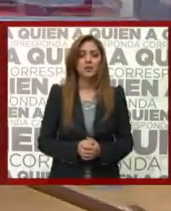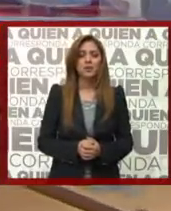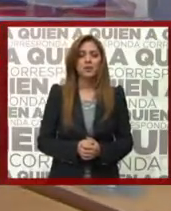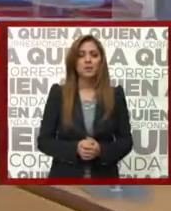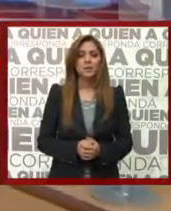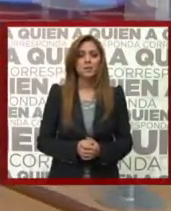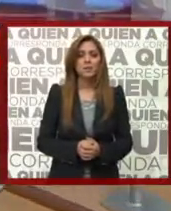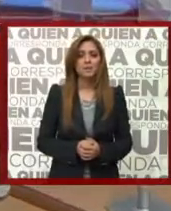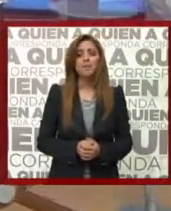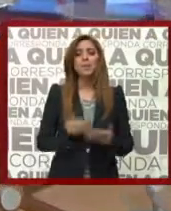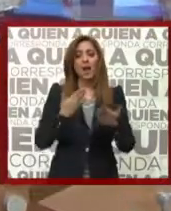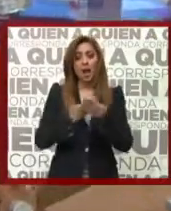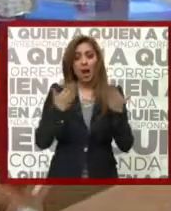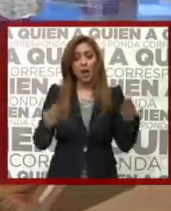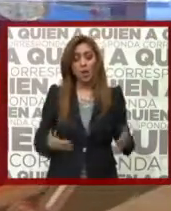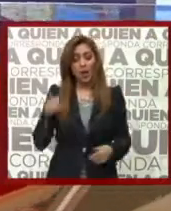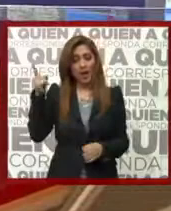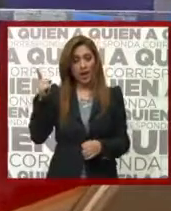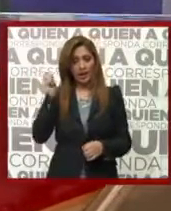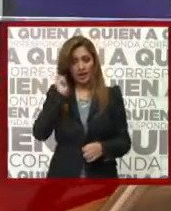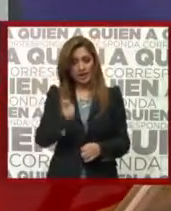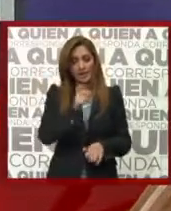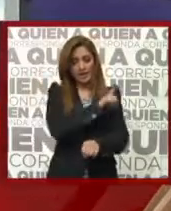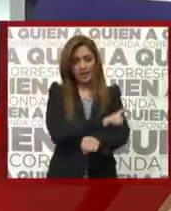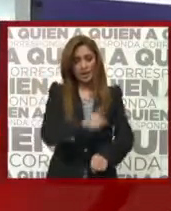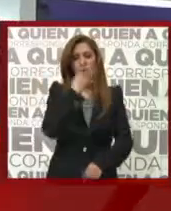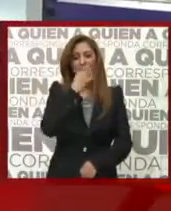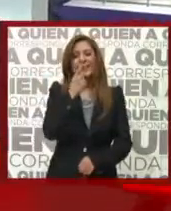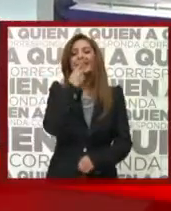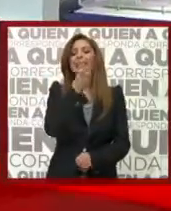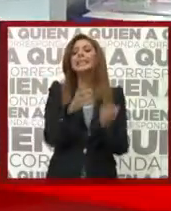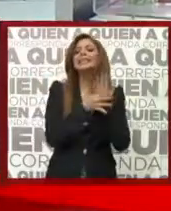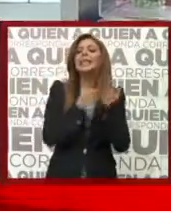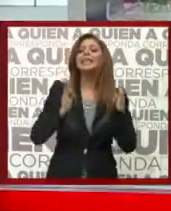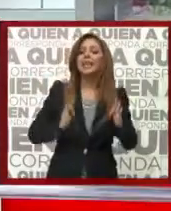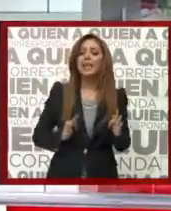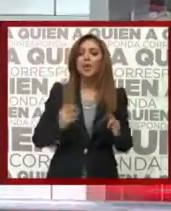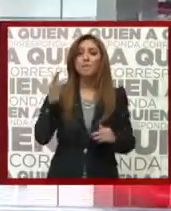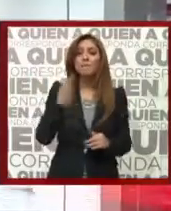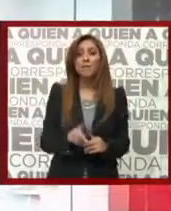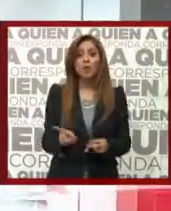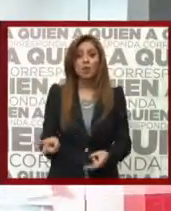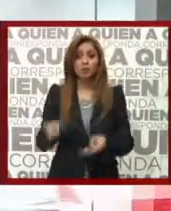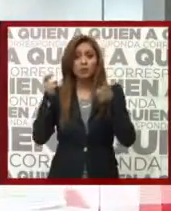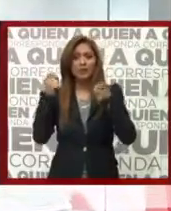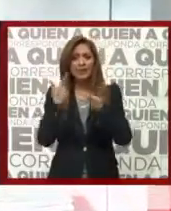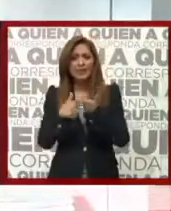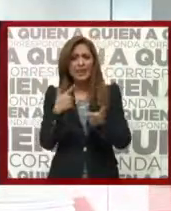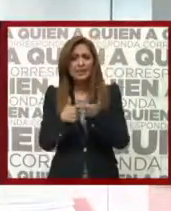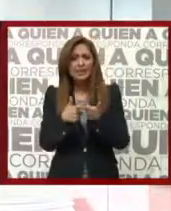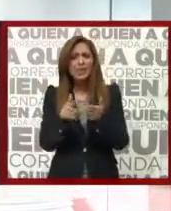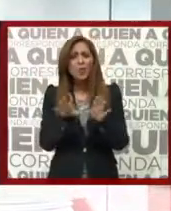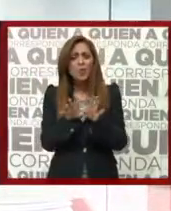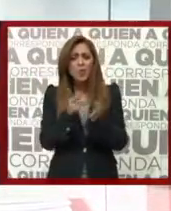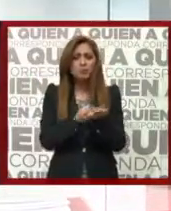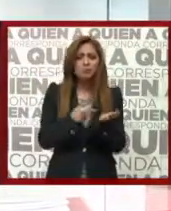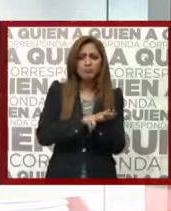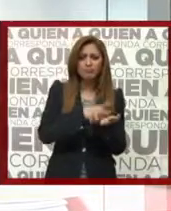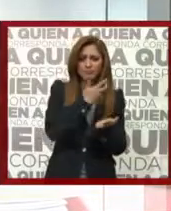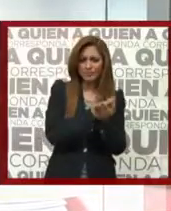hasta Coyoacán. Nos dice que todo tranquilo, pero que le robaron el taxi. No vaya a ser por el doble no circula, ¿verdad?